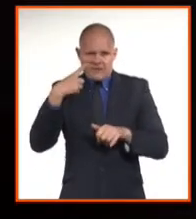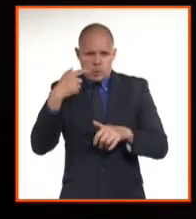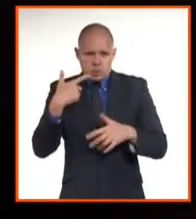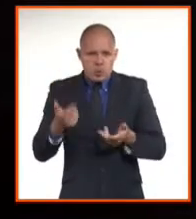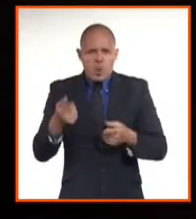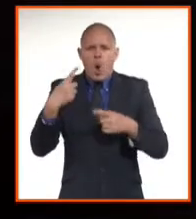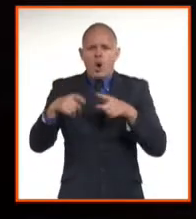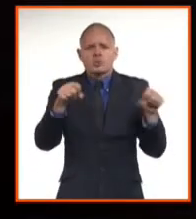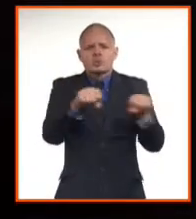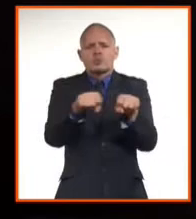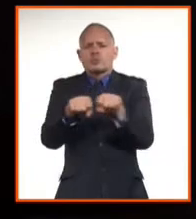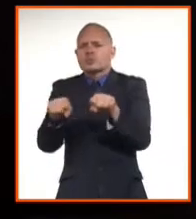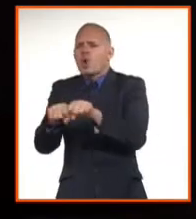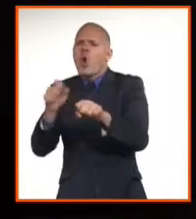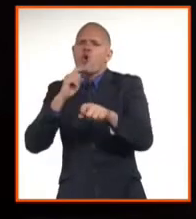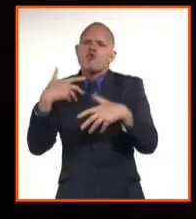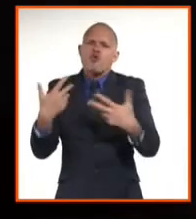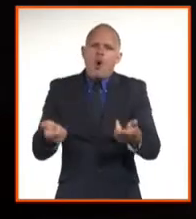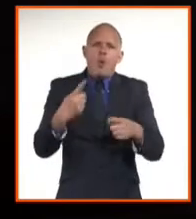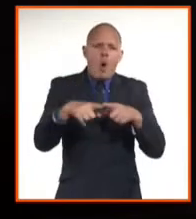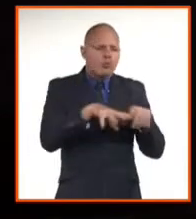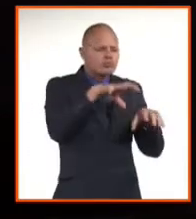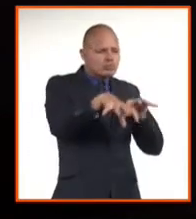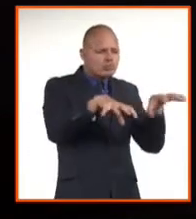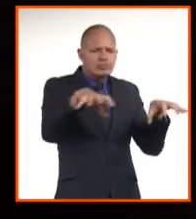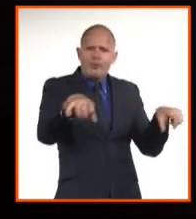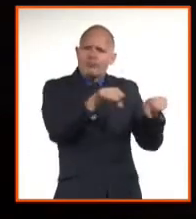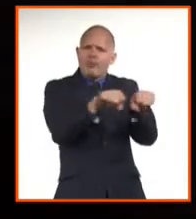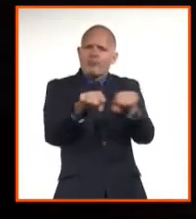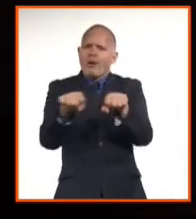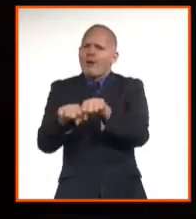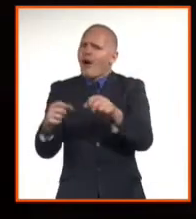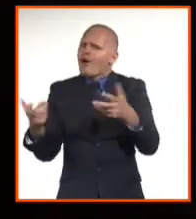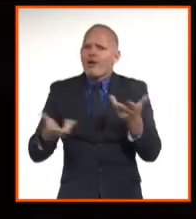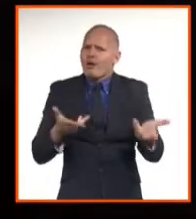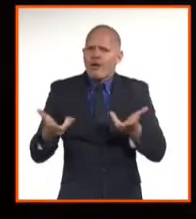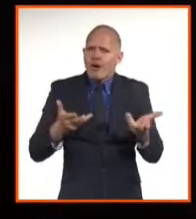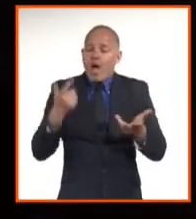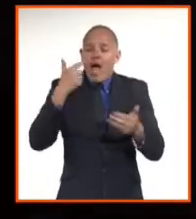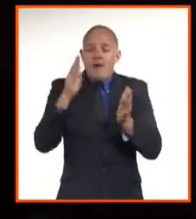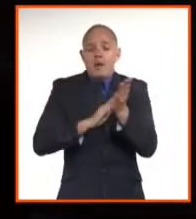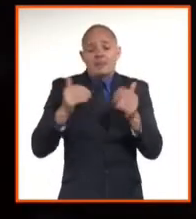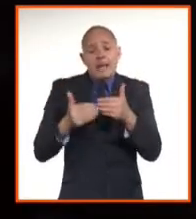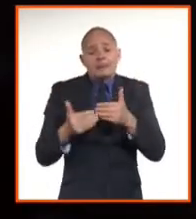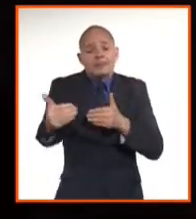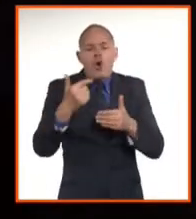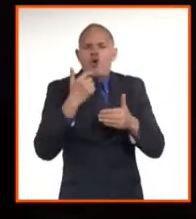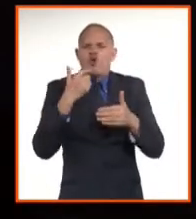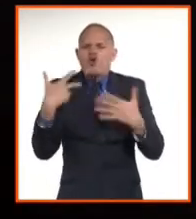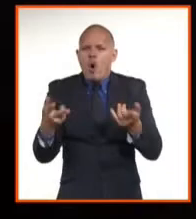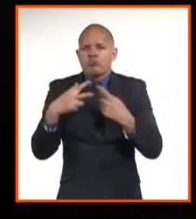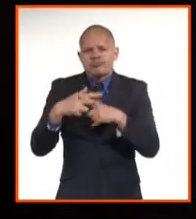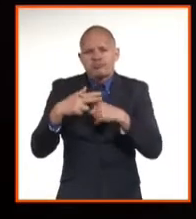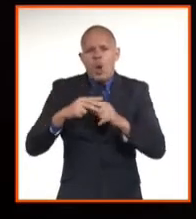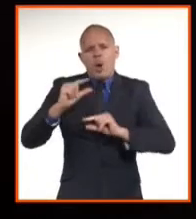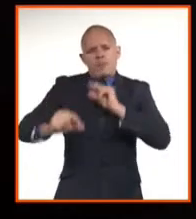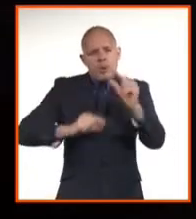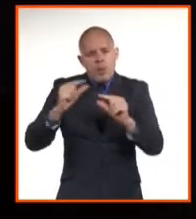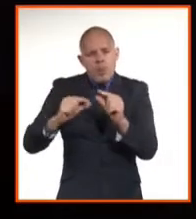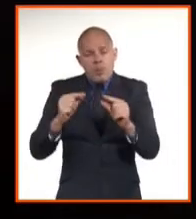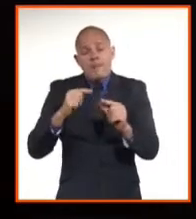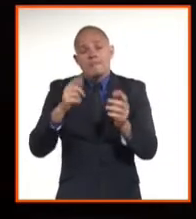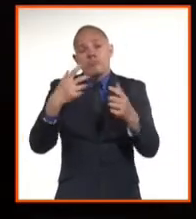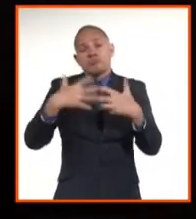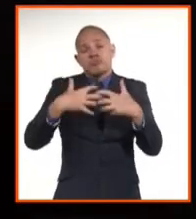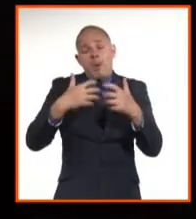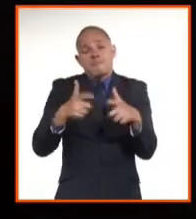resto de las unidades? ¿Cuáles serían las acciones fundamentales en los próximos meses para recuperar paulatinamente la capacidad de generación